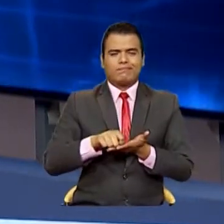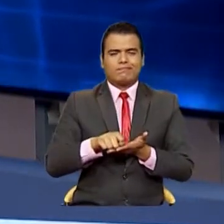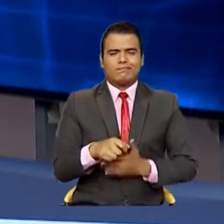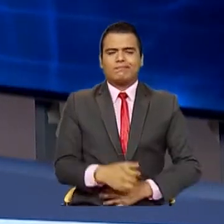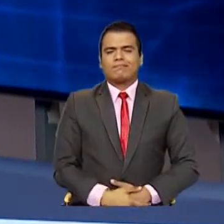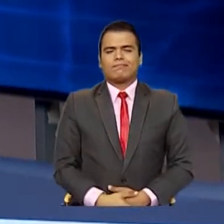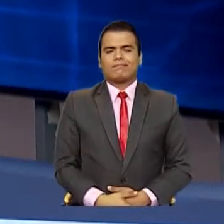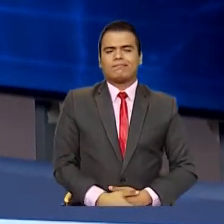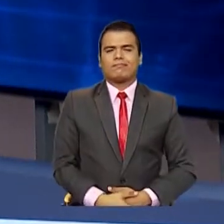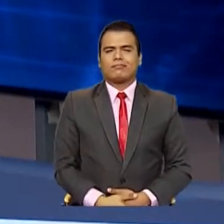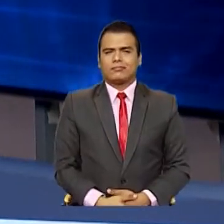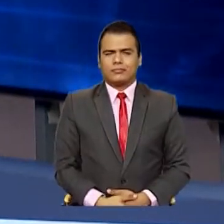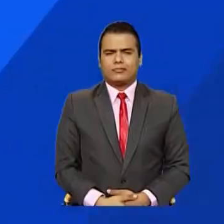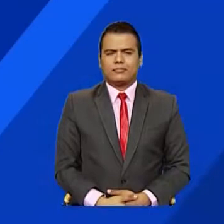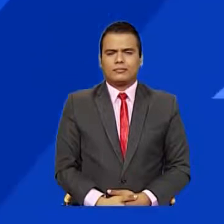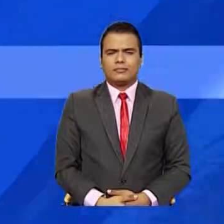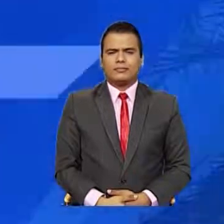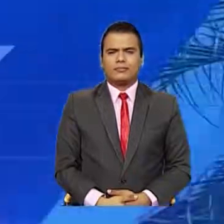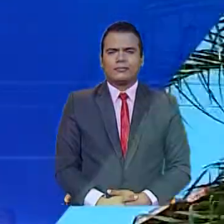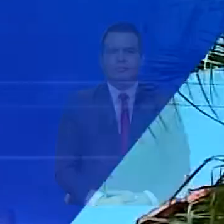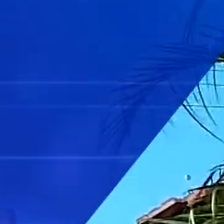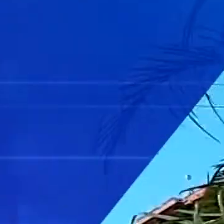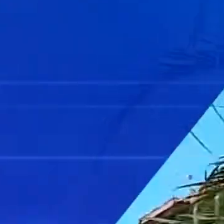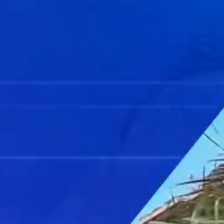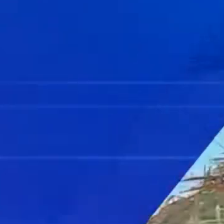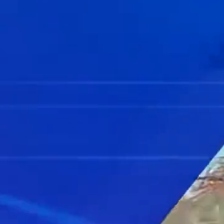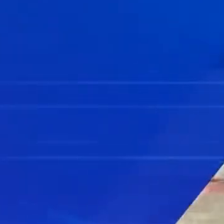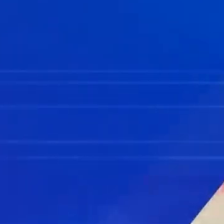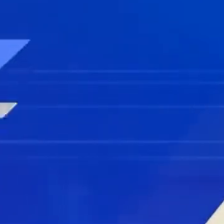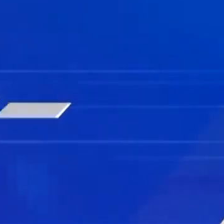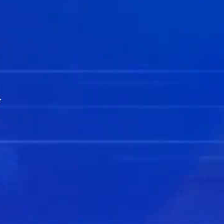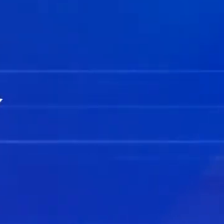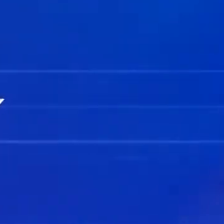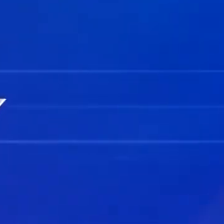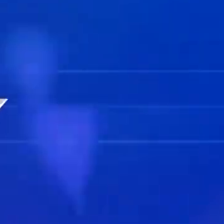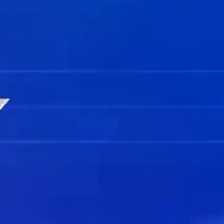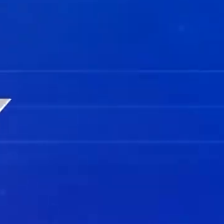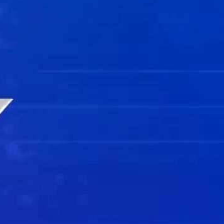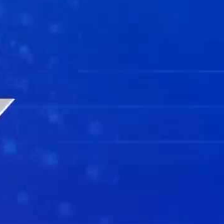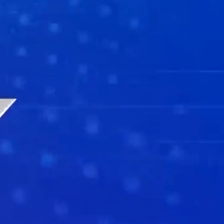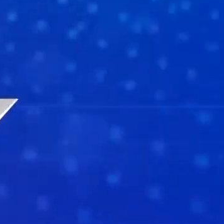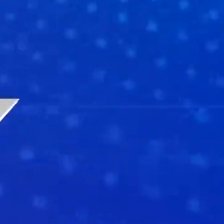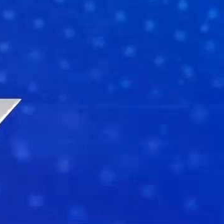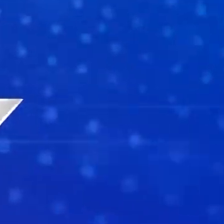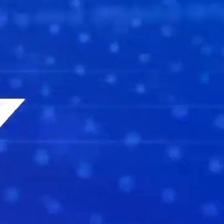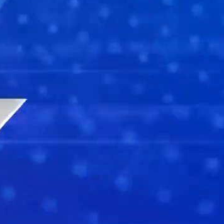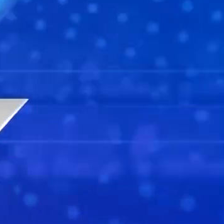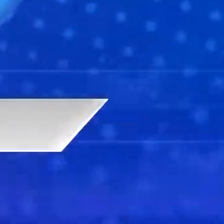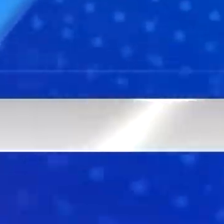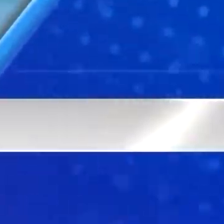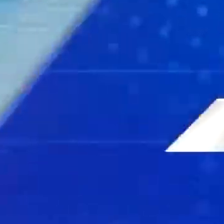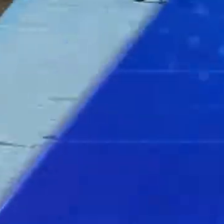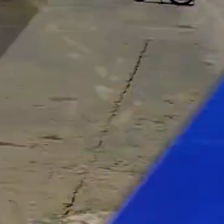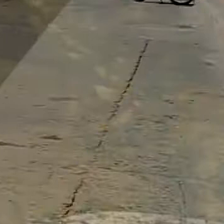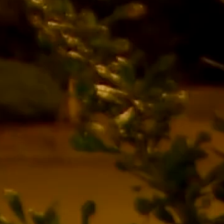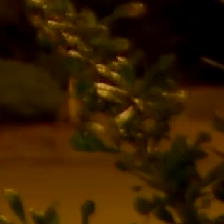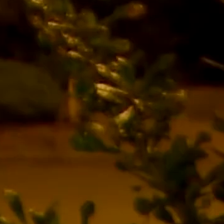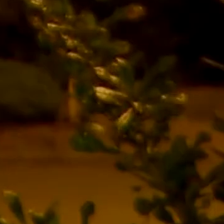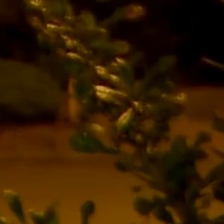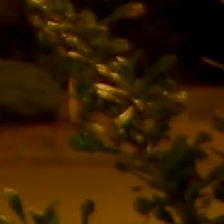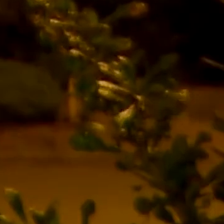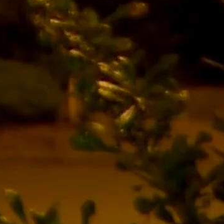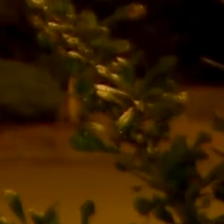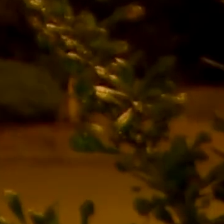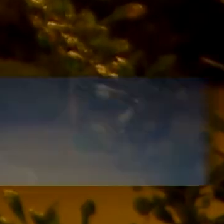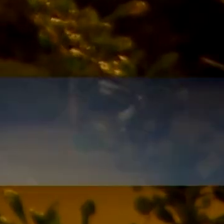Andrés González. Yumbo, sus noticias, historias y crónicas en Telepacífico Noticias.